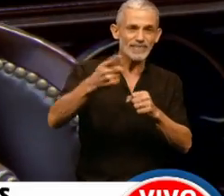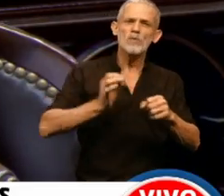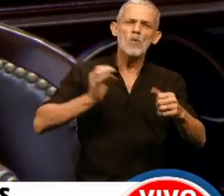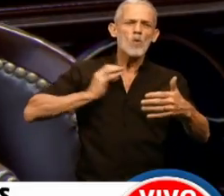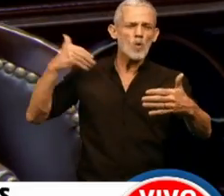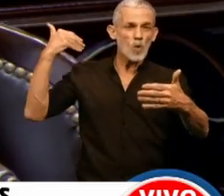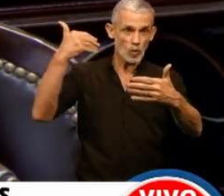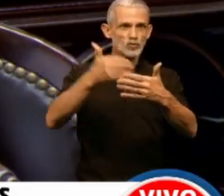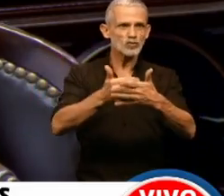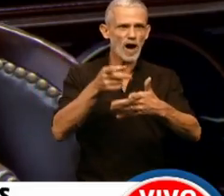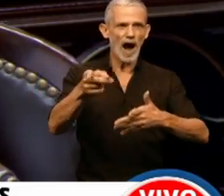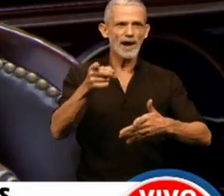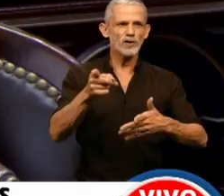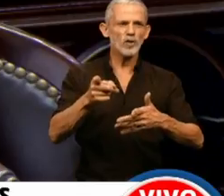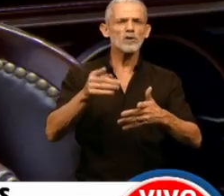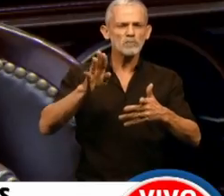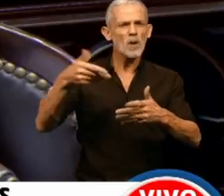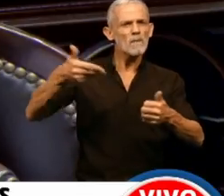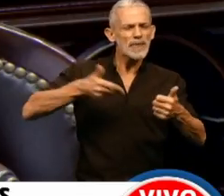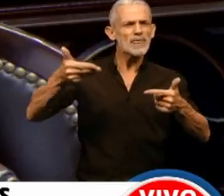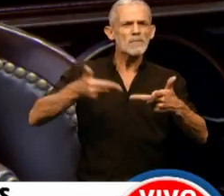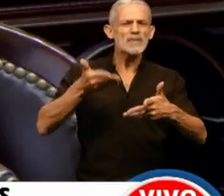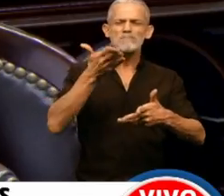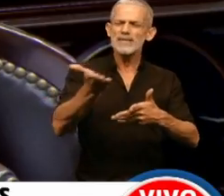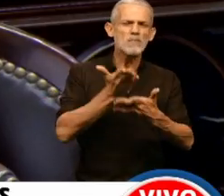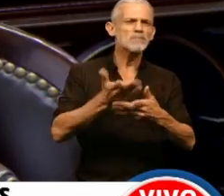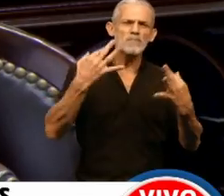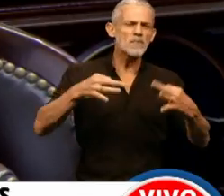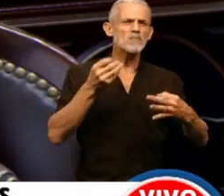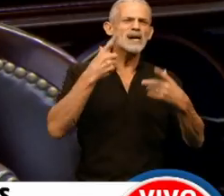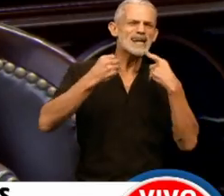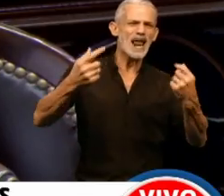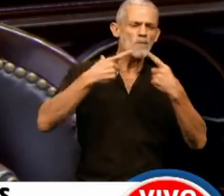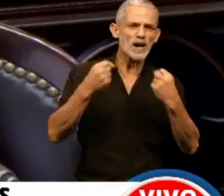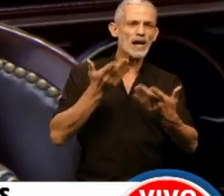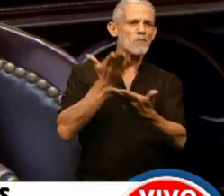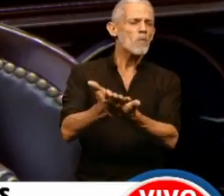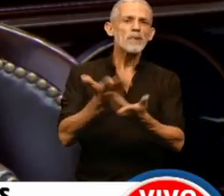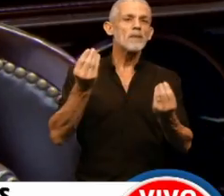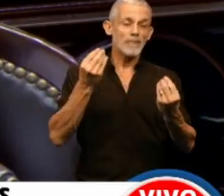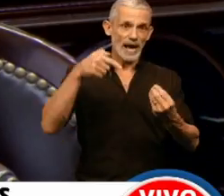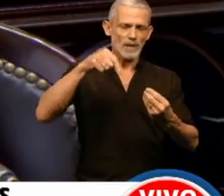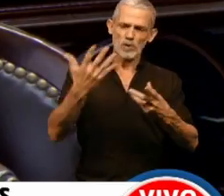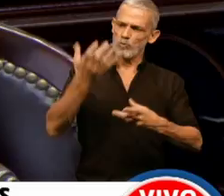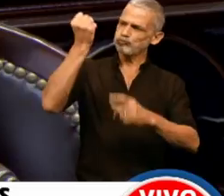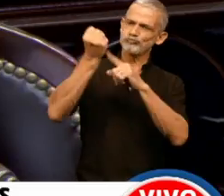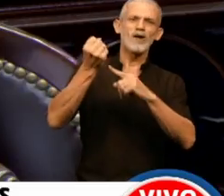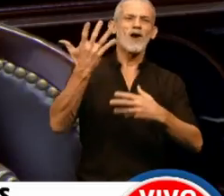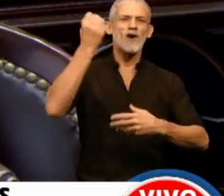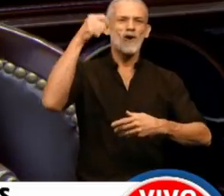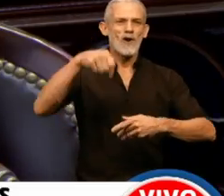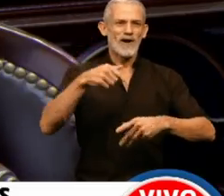han venido solicitando exigiendo trabajando para que esto se constituya en una realidad